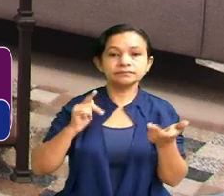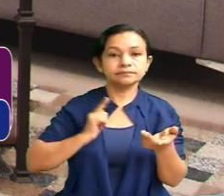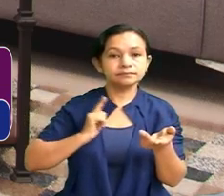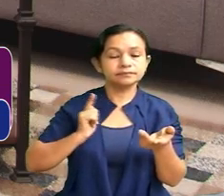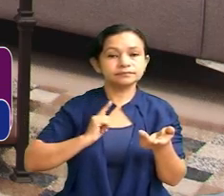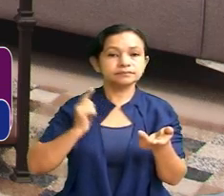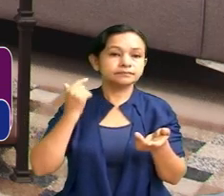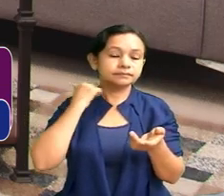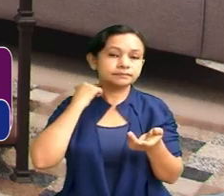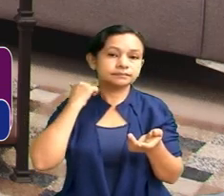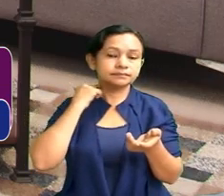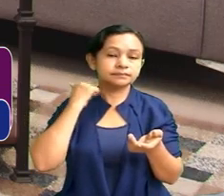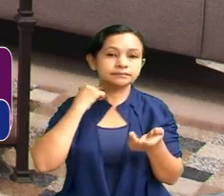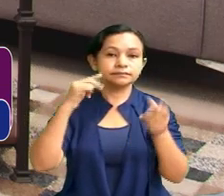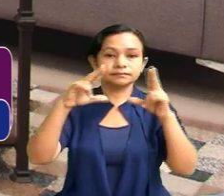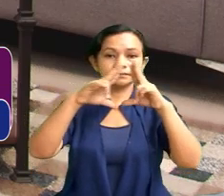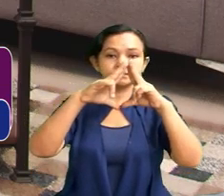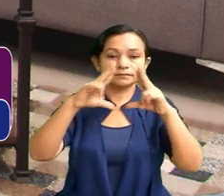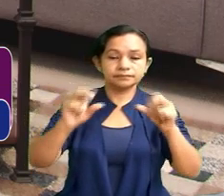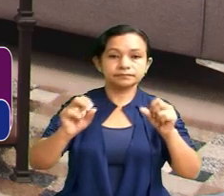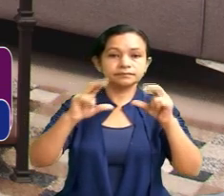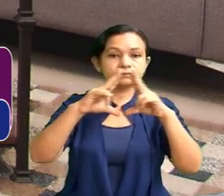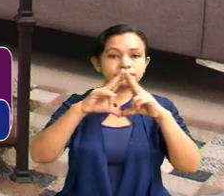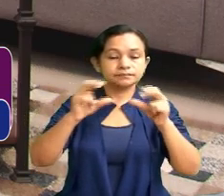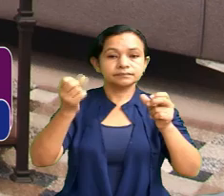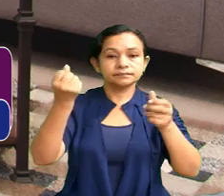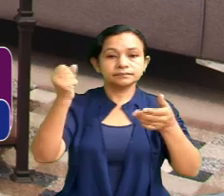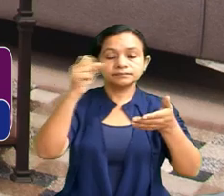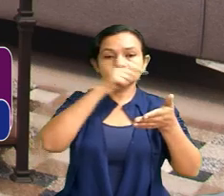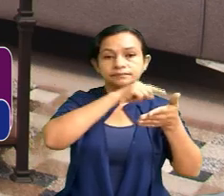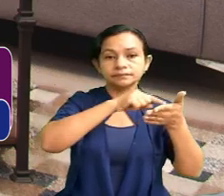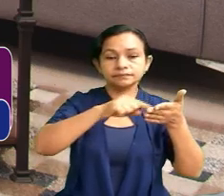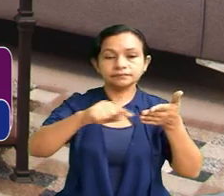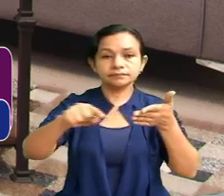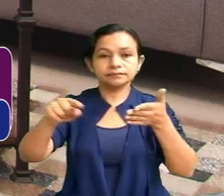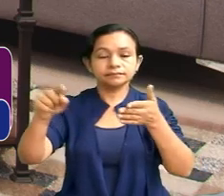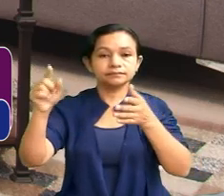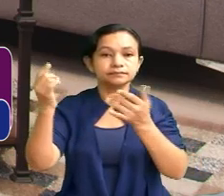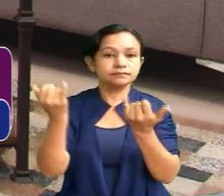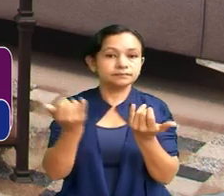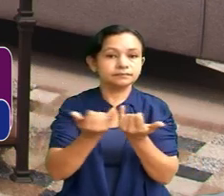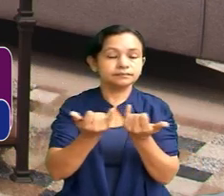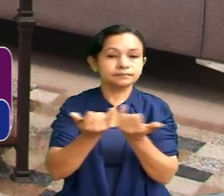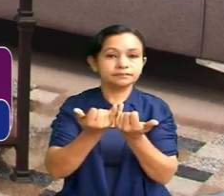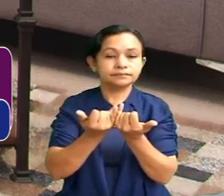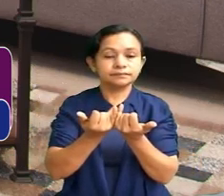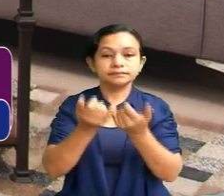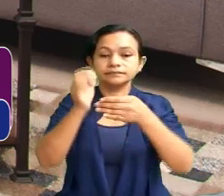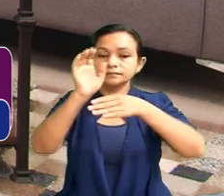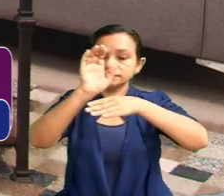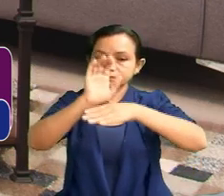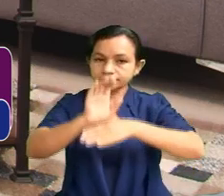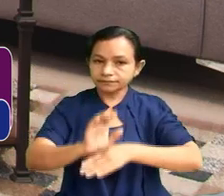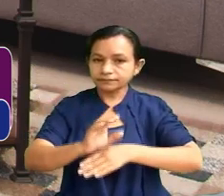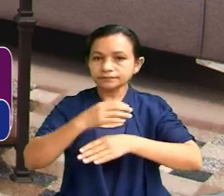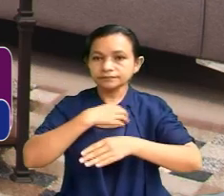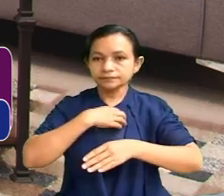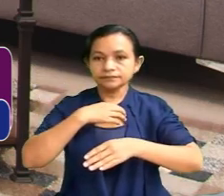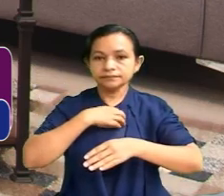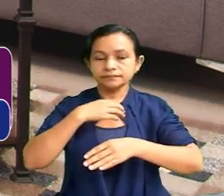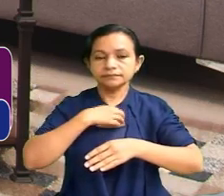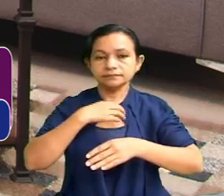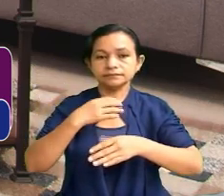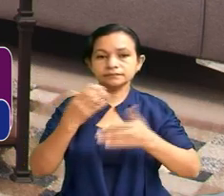siempre pues los nicaragüenses para los nicaragüenses la semana santa es una semana de tradiciones pues verdad y